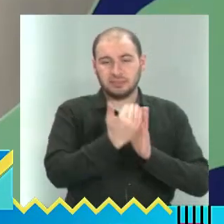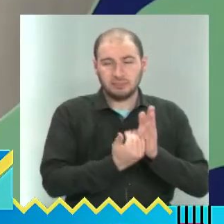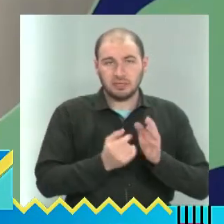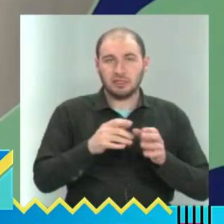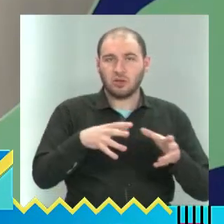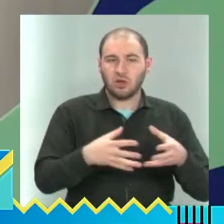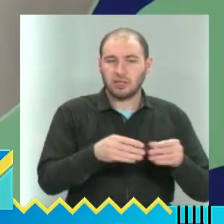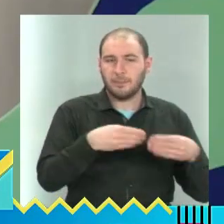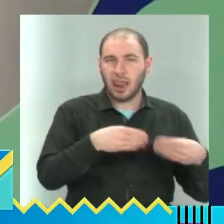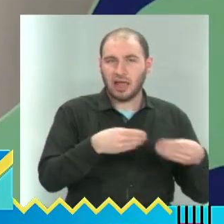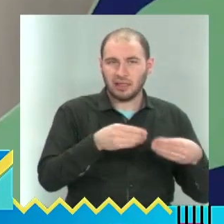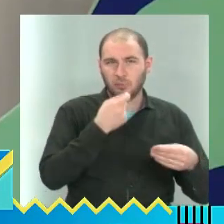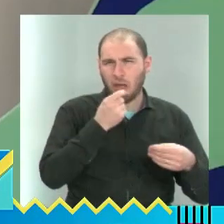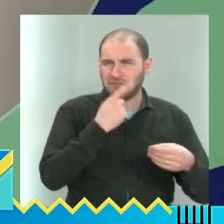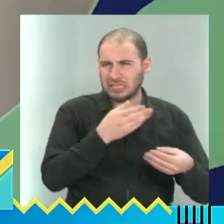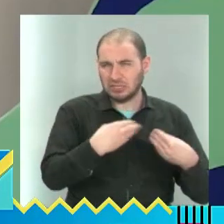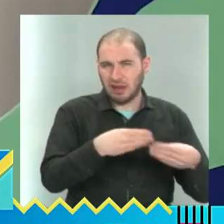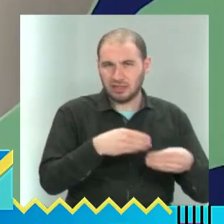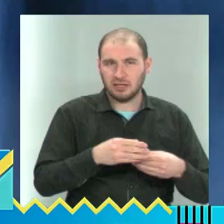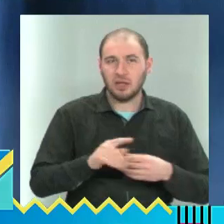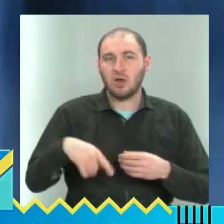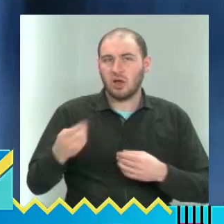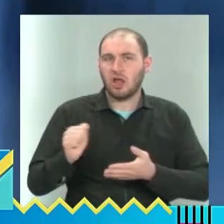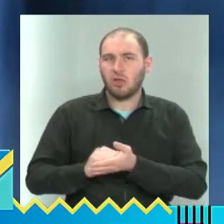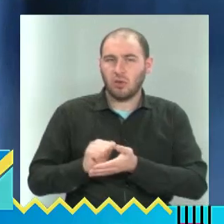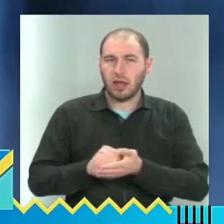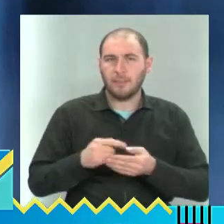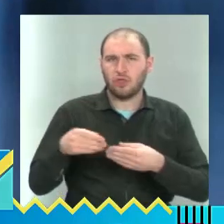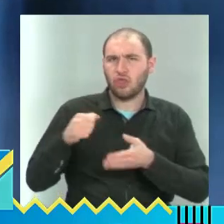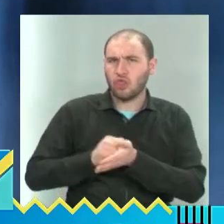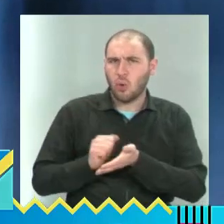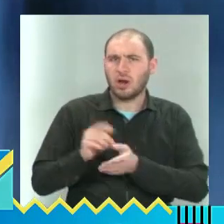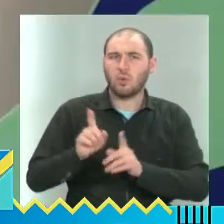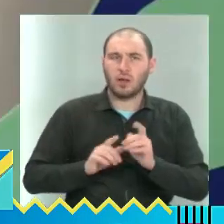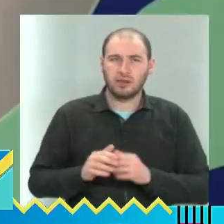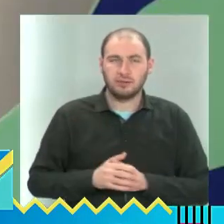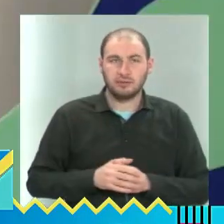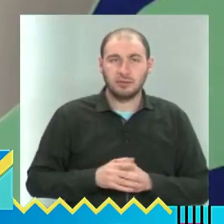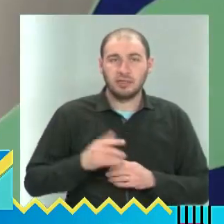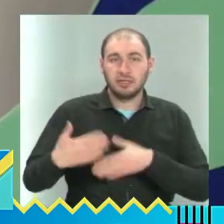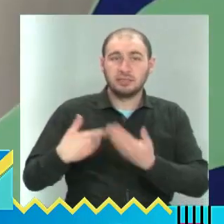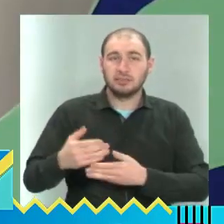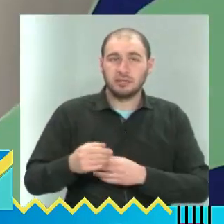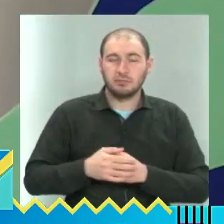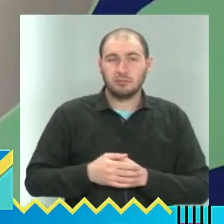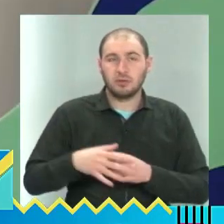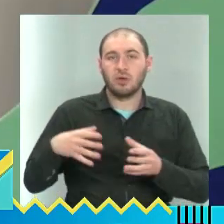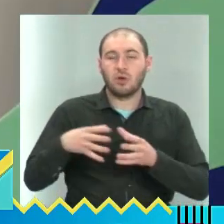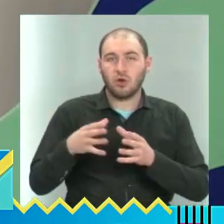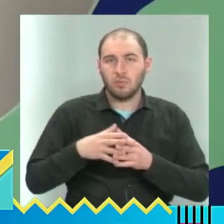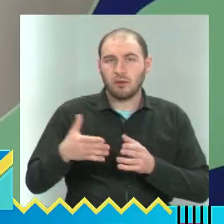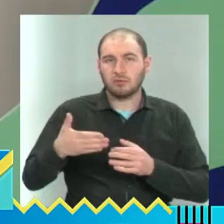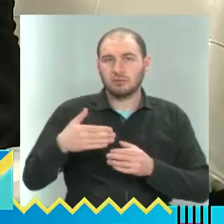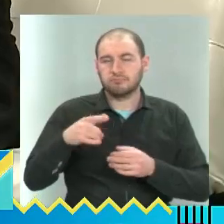trata blanda, para decirlo fácilmente, y en una trata dura. La trata dura es la que se lleva adelante con organización